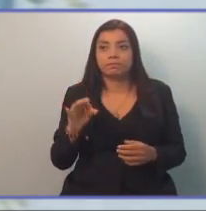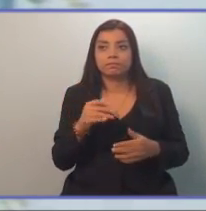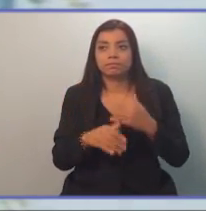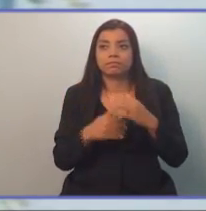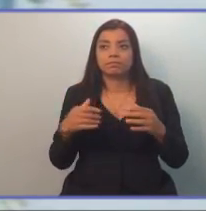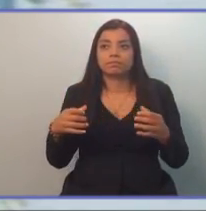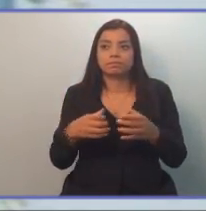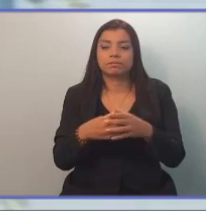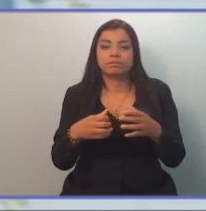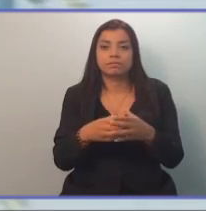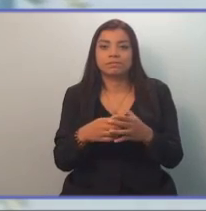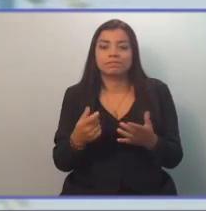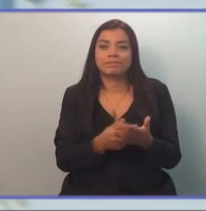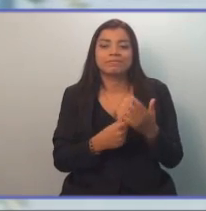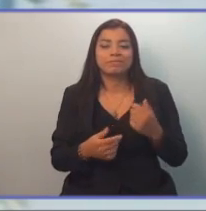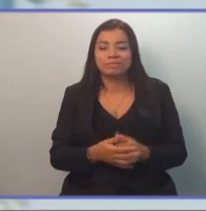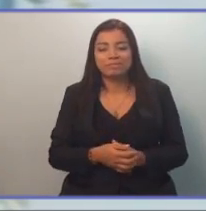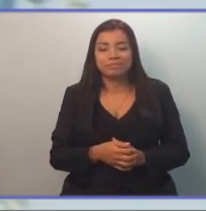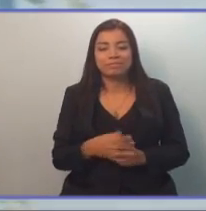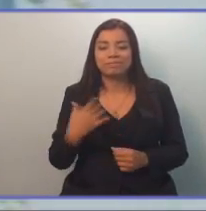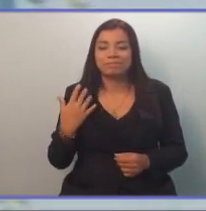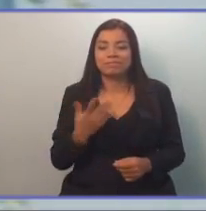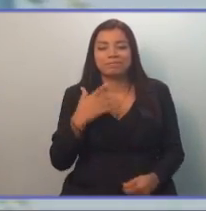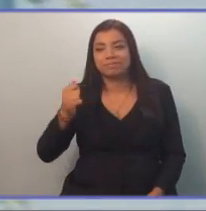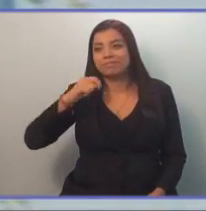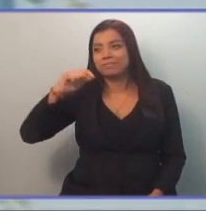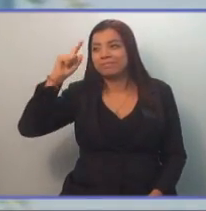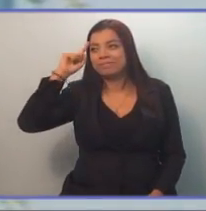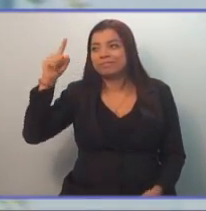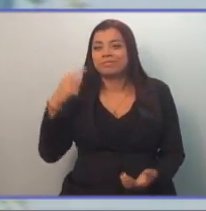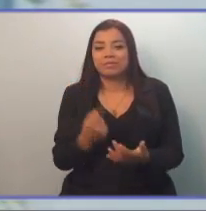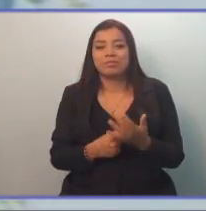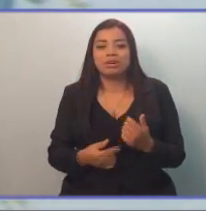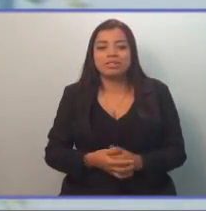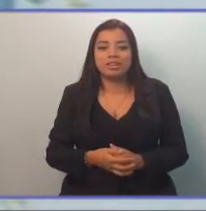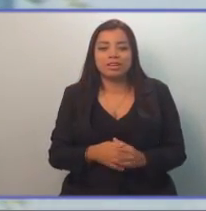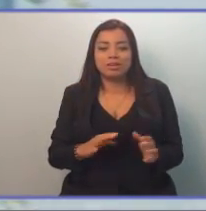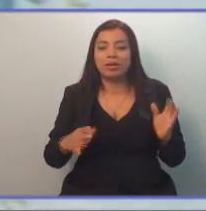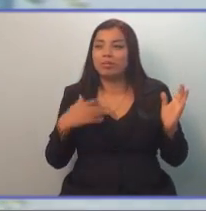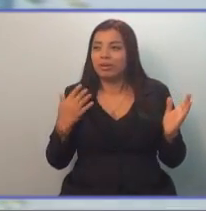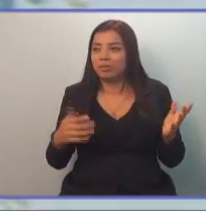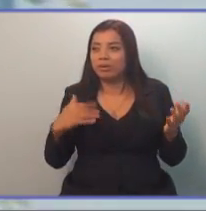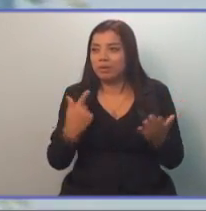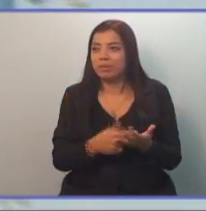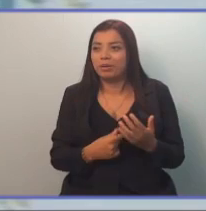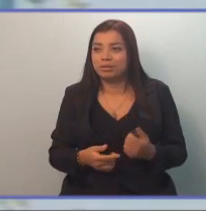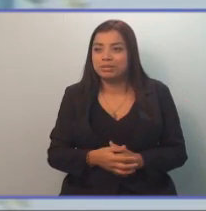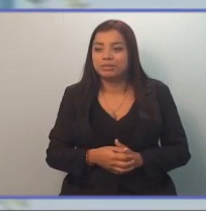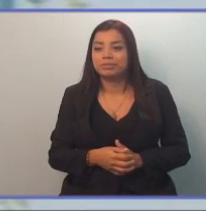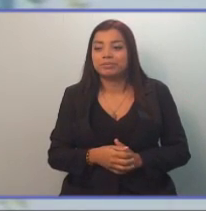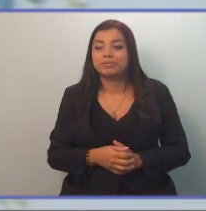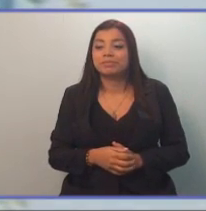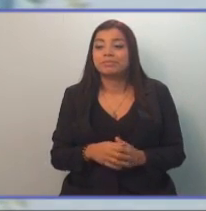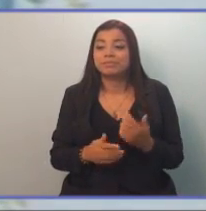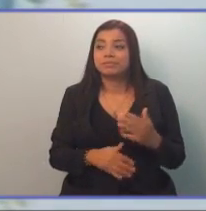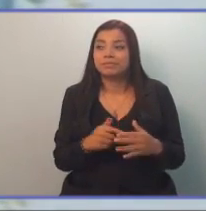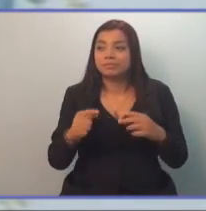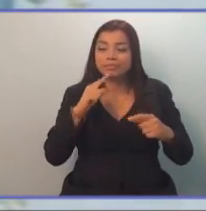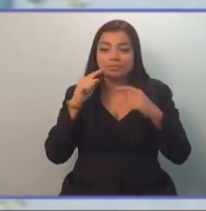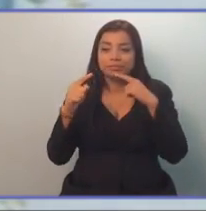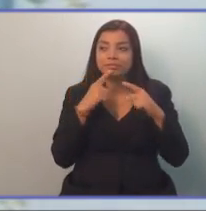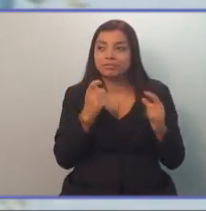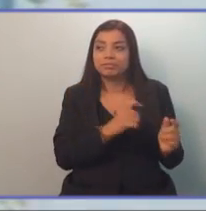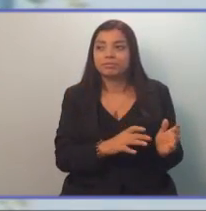integrados. Inicialmente la idea era de que el juez se dedicara a lo jurisdiccional y no a la parte administrativa,